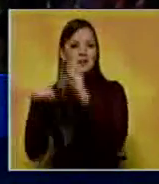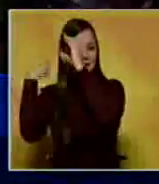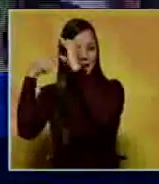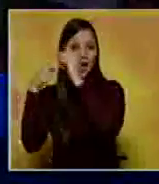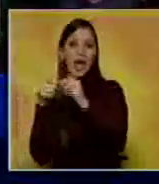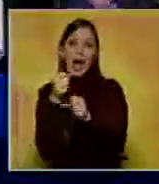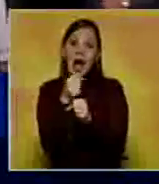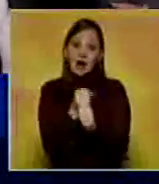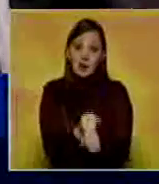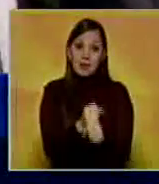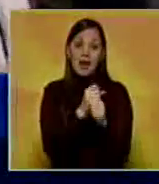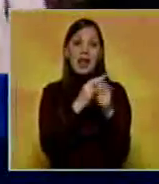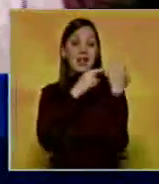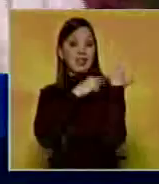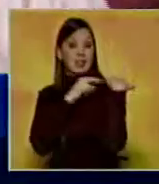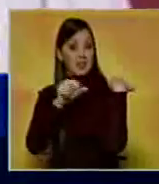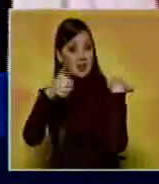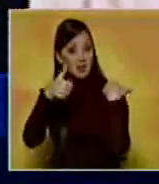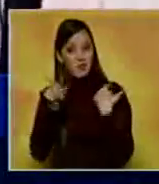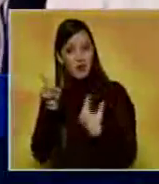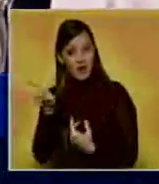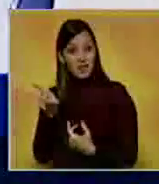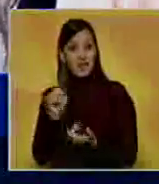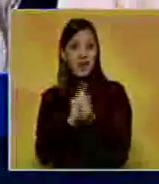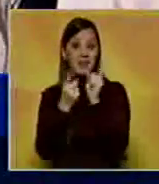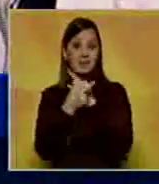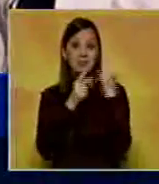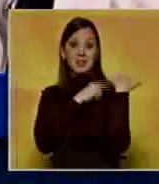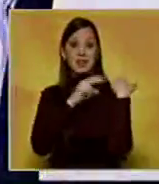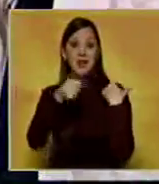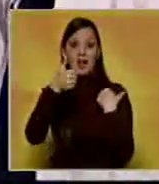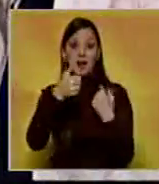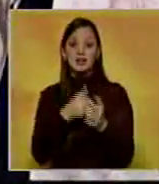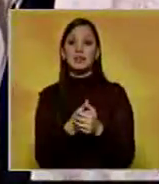dirija My Fair Lady en Sydney para la ópera australiana.